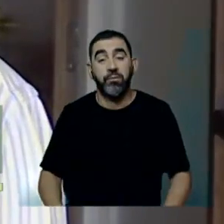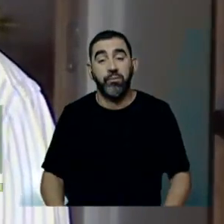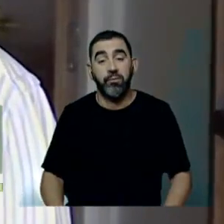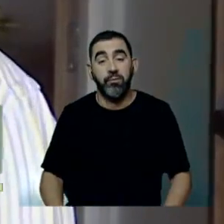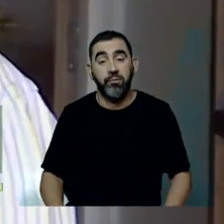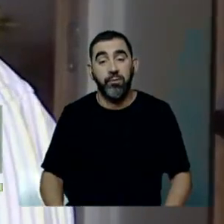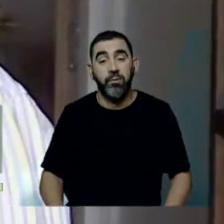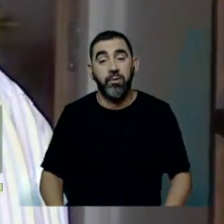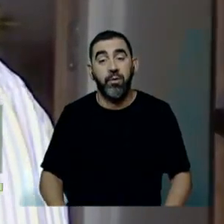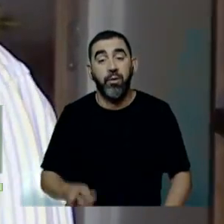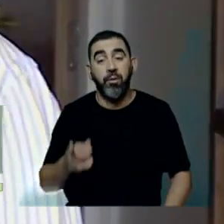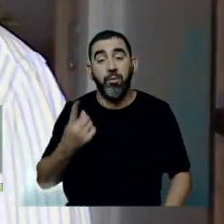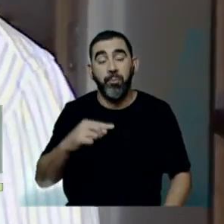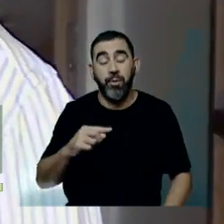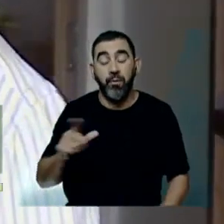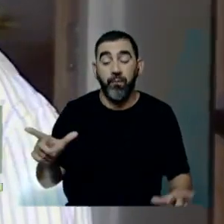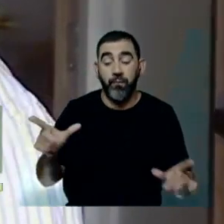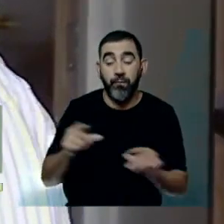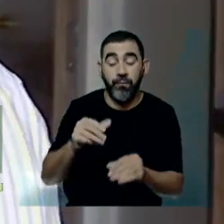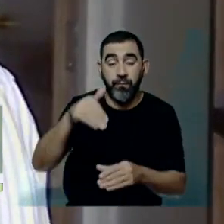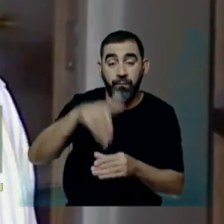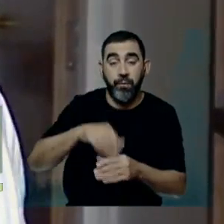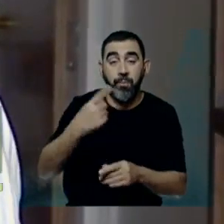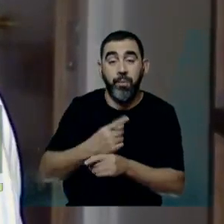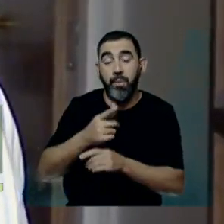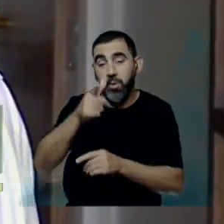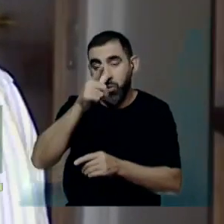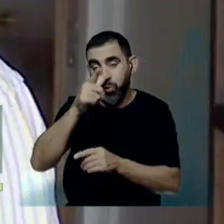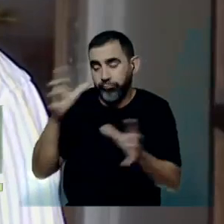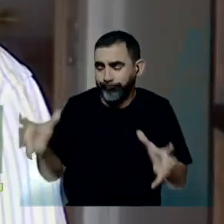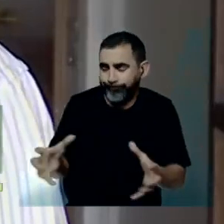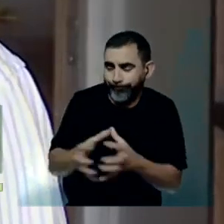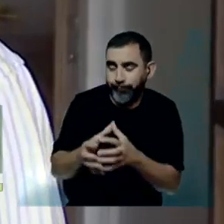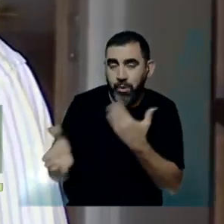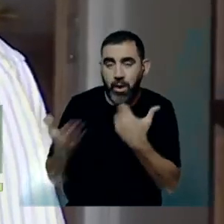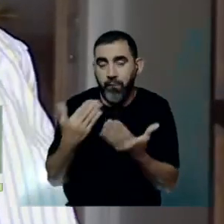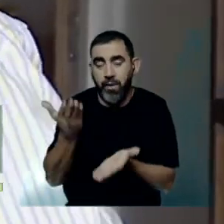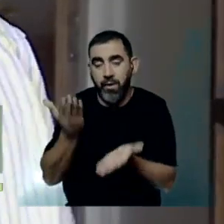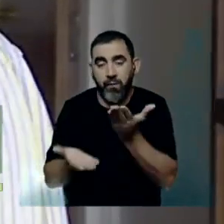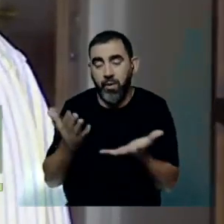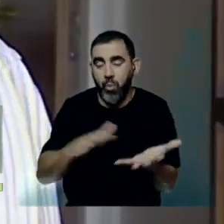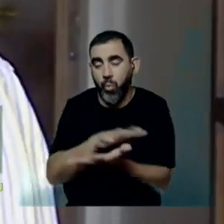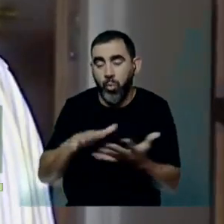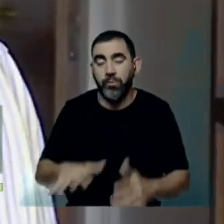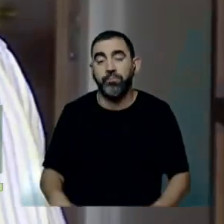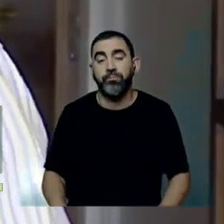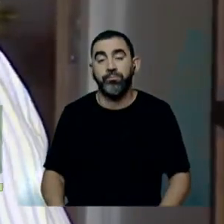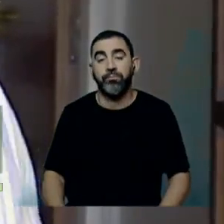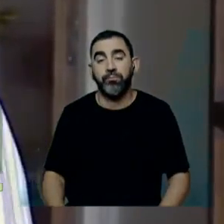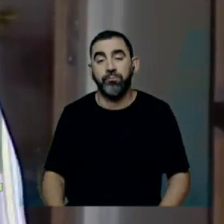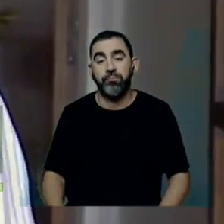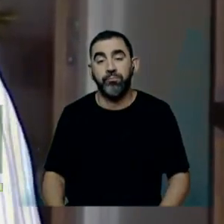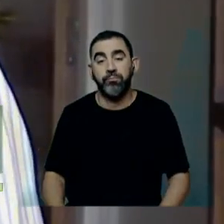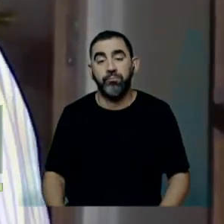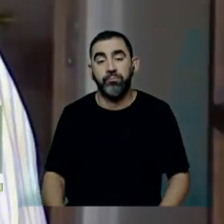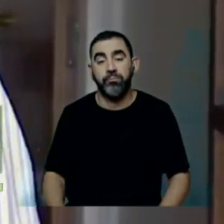a la mañana siguiente, como decía el general Seregni, el 1 de julio estaremos conversando y evaluando el camino futuro. Y por último,